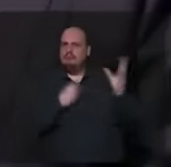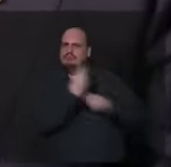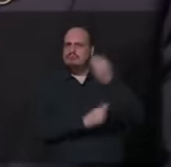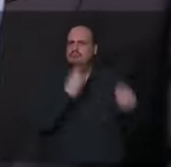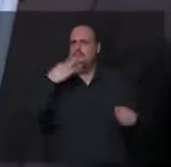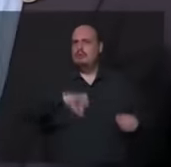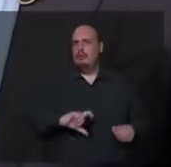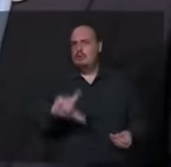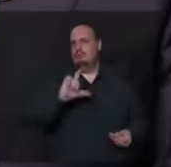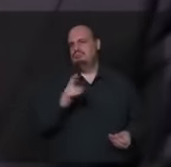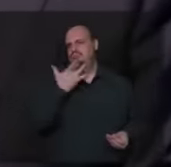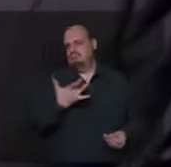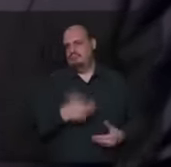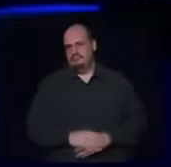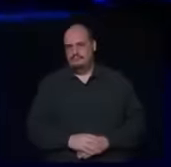en la Argentina.